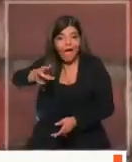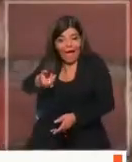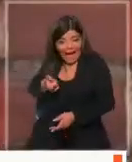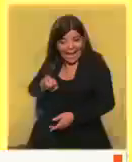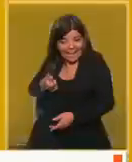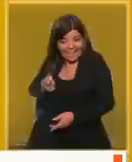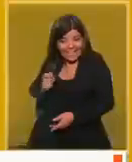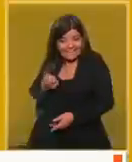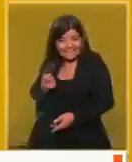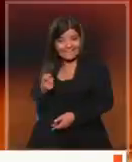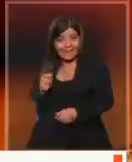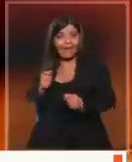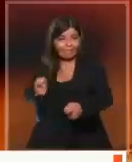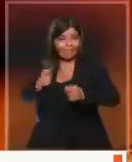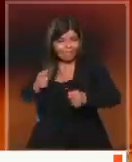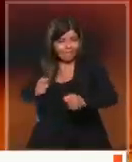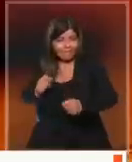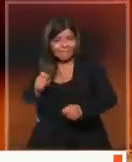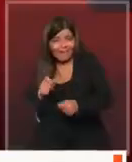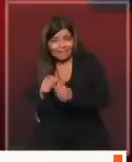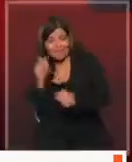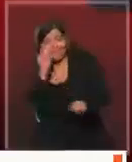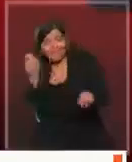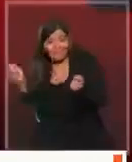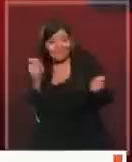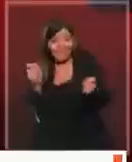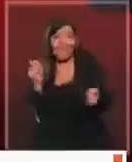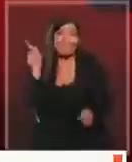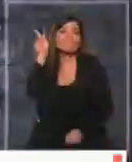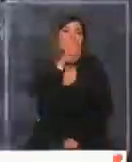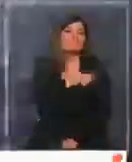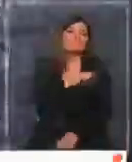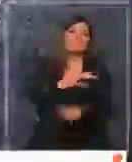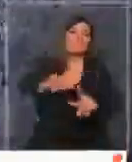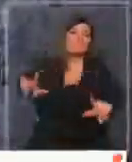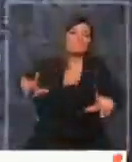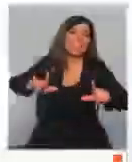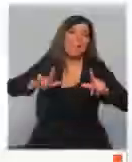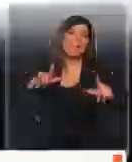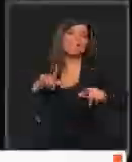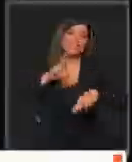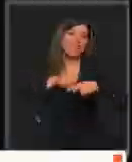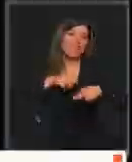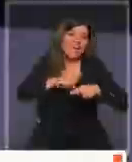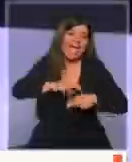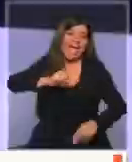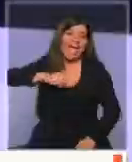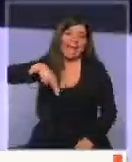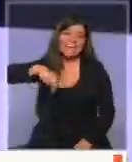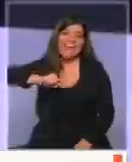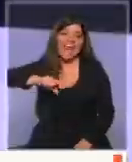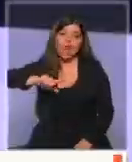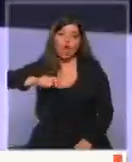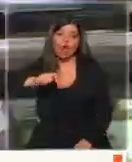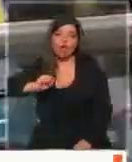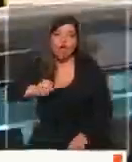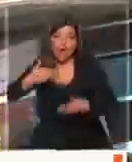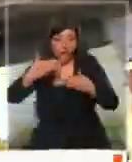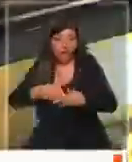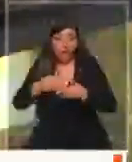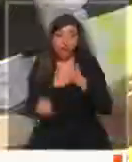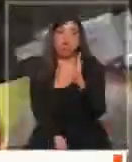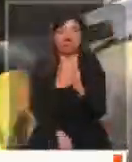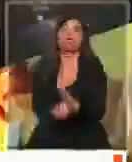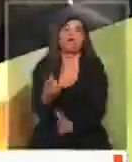se movió la antena! Es parte de lo que significa el fin de una era, el de la televisión análoga. Es el momento para que operen un 100% la televisión